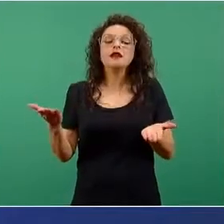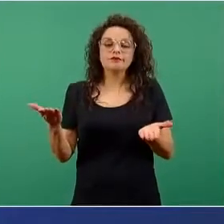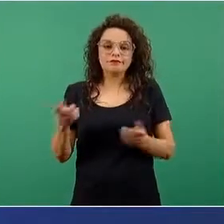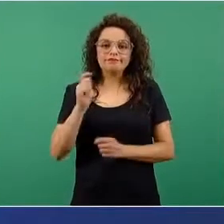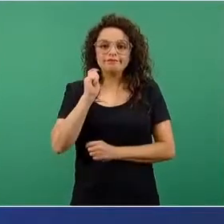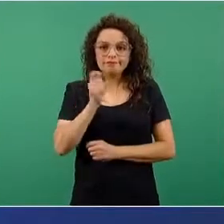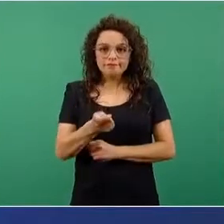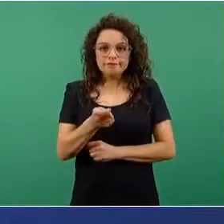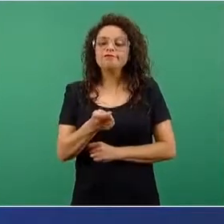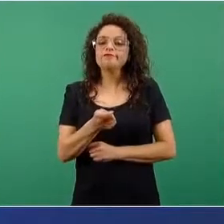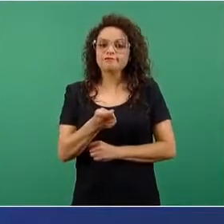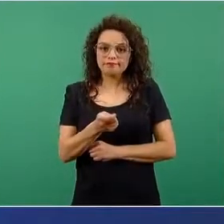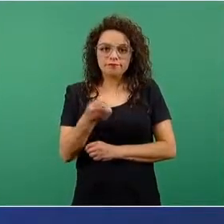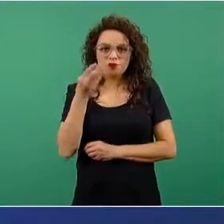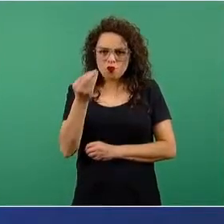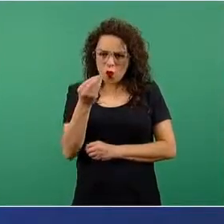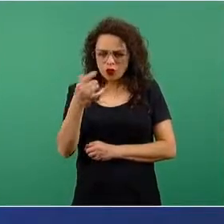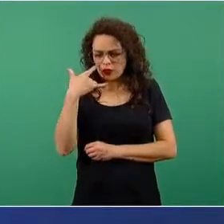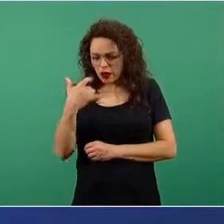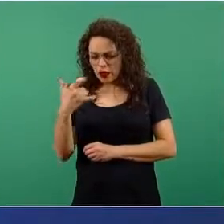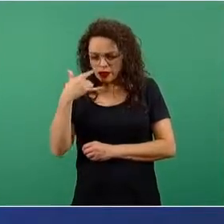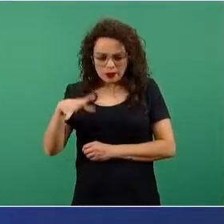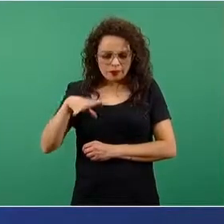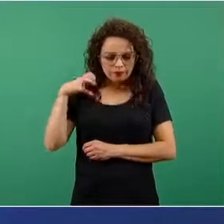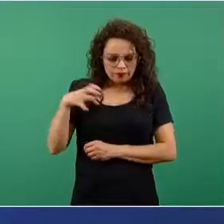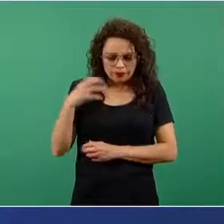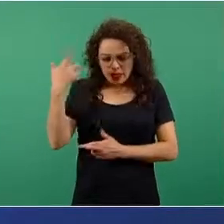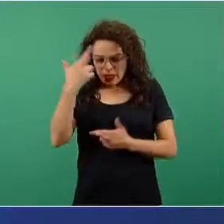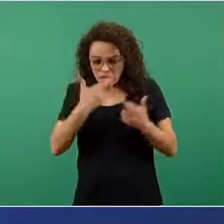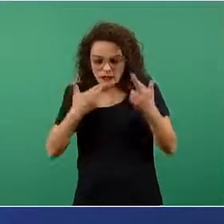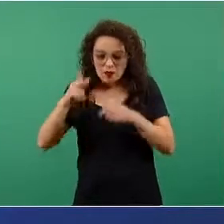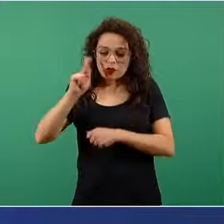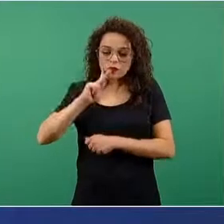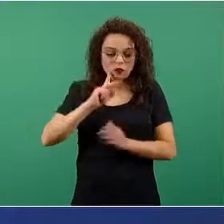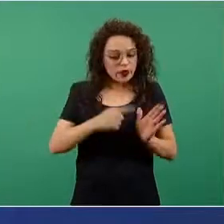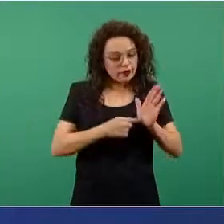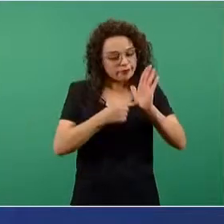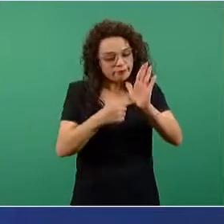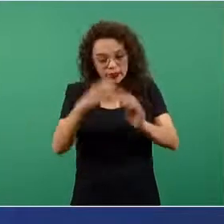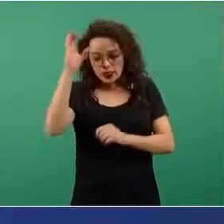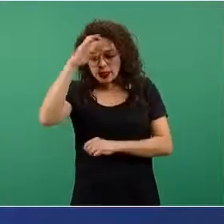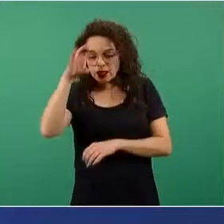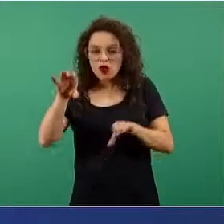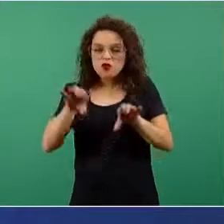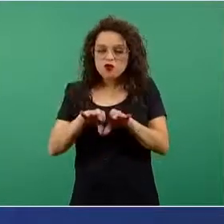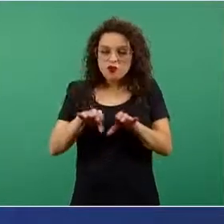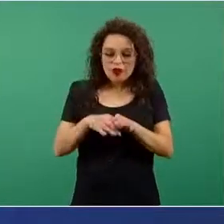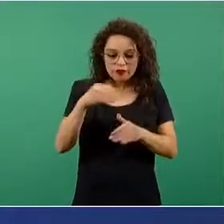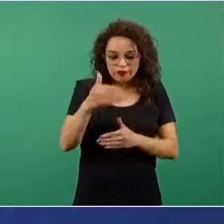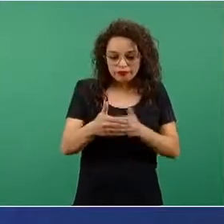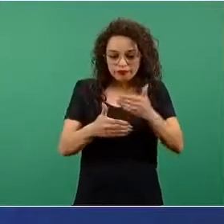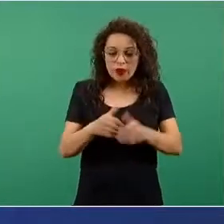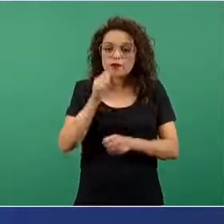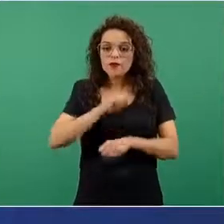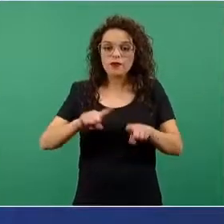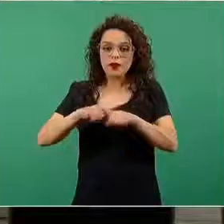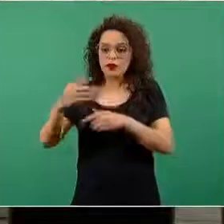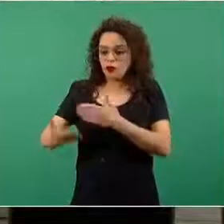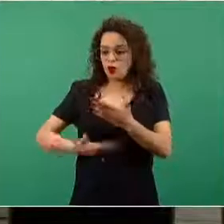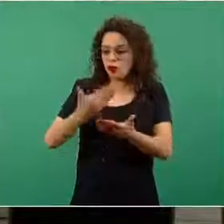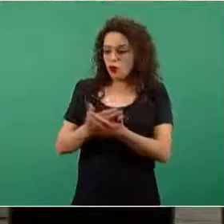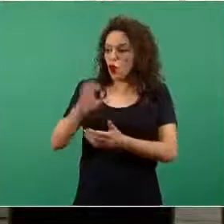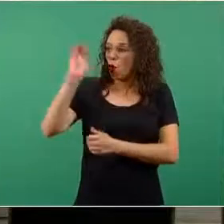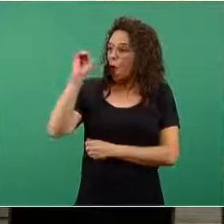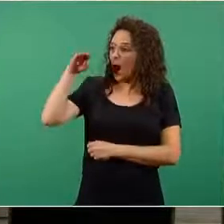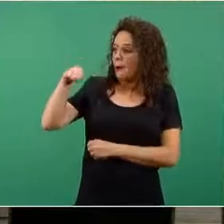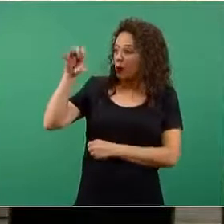dedicación de revisar la evidencia científica paso a paso, lo que tiene como propuestas la Organización Mundial de la Salud, la Organización Panamericana